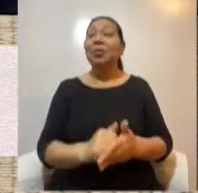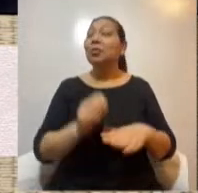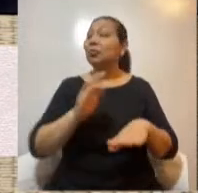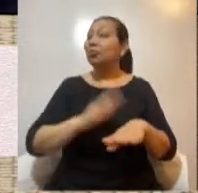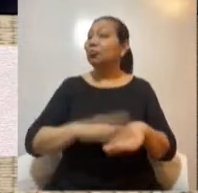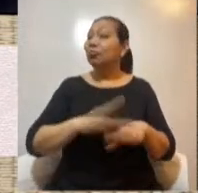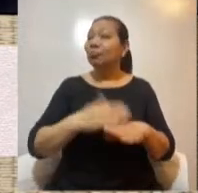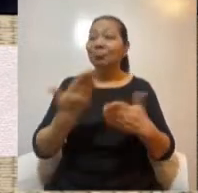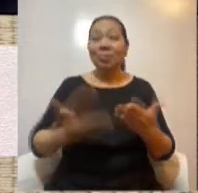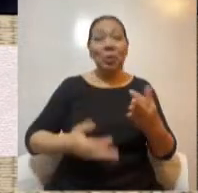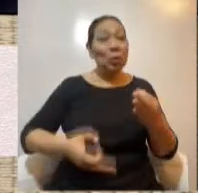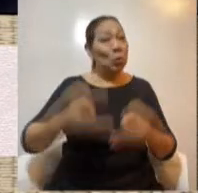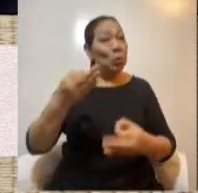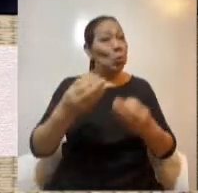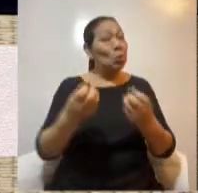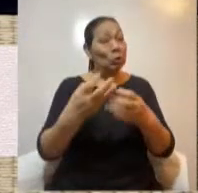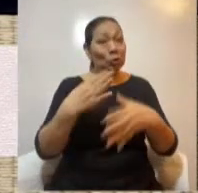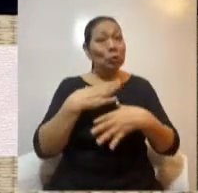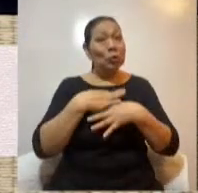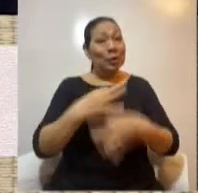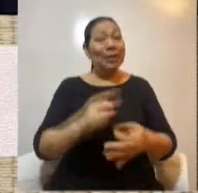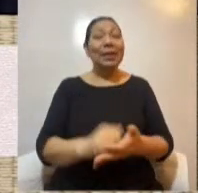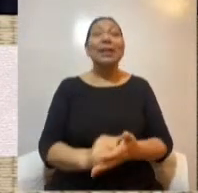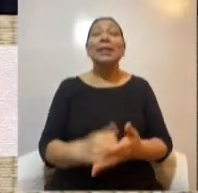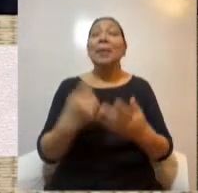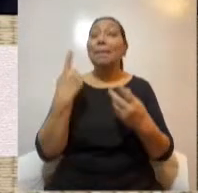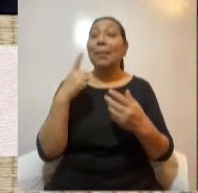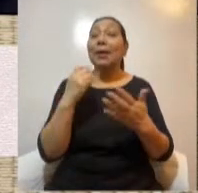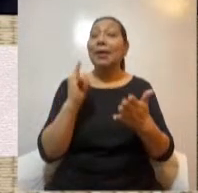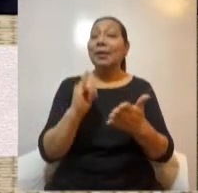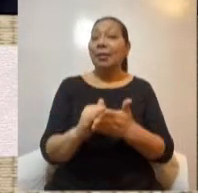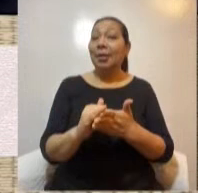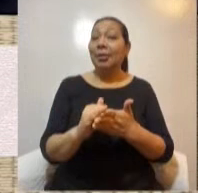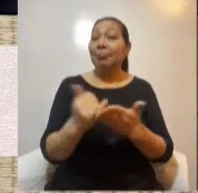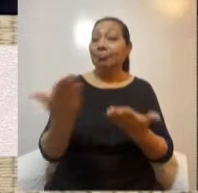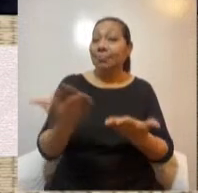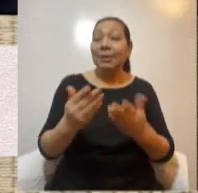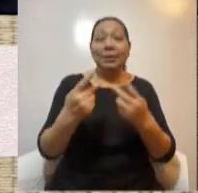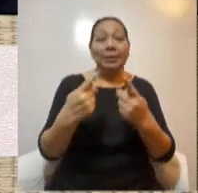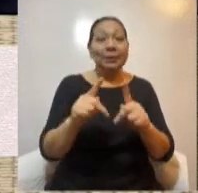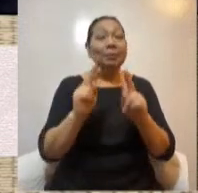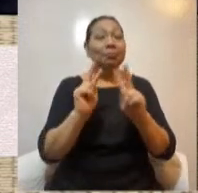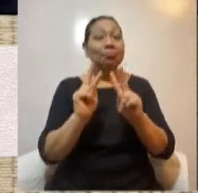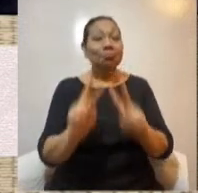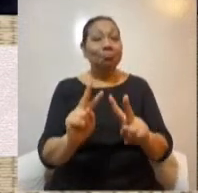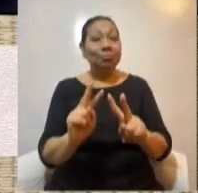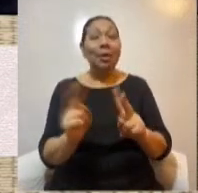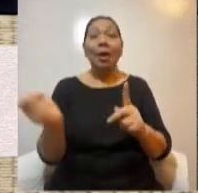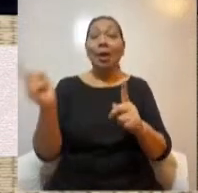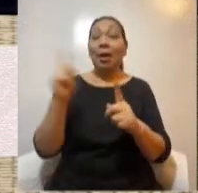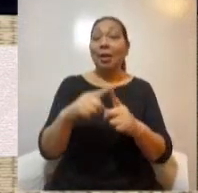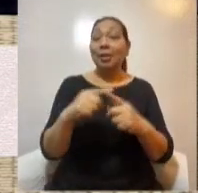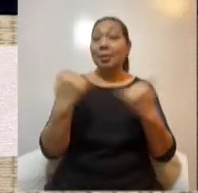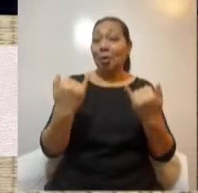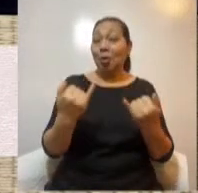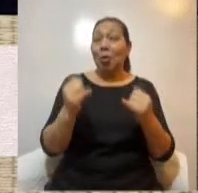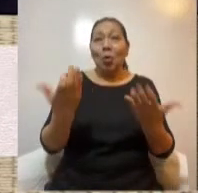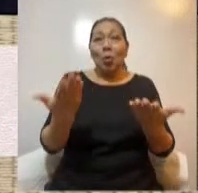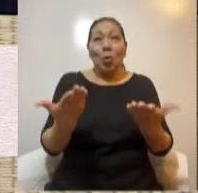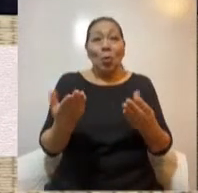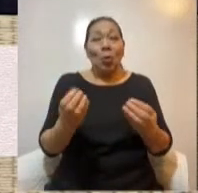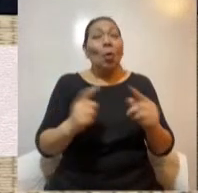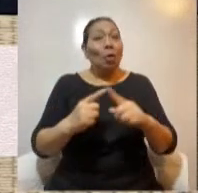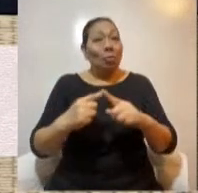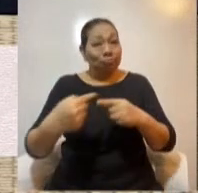diálogo sobre una sentencia muy interesante, justamente que nos permite ver cómo hasta ahora aún